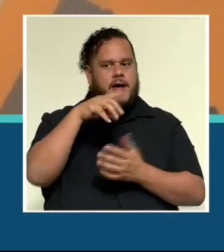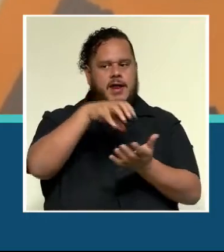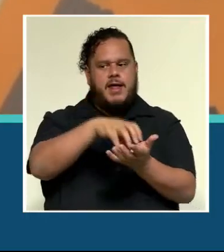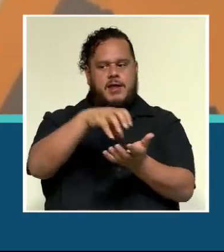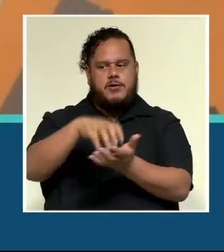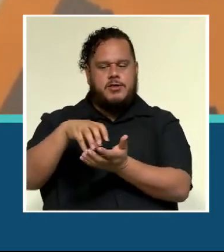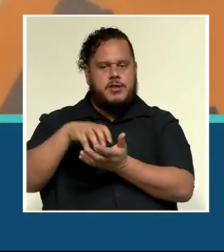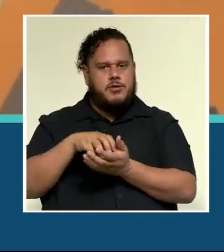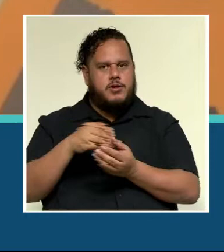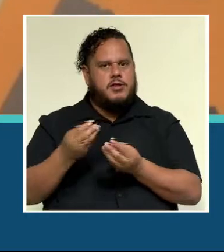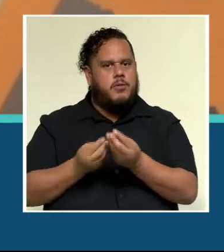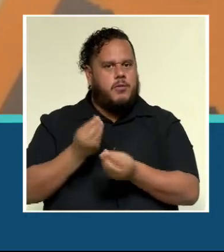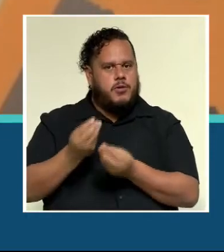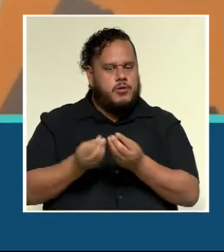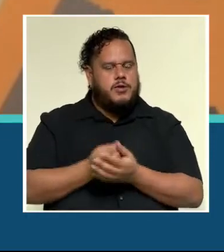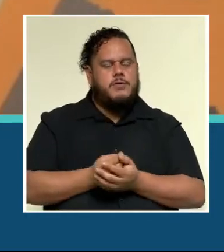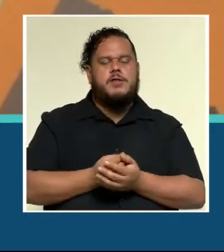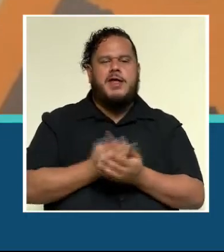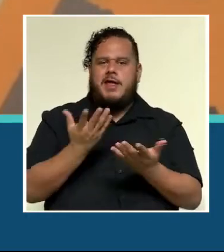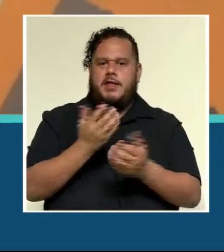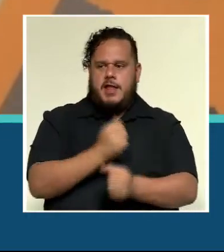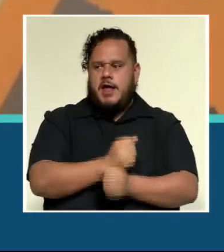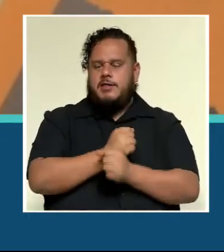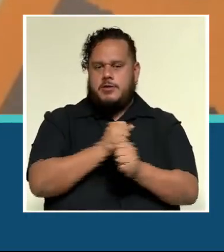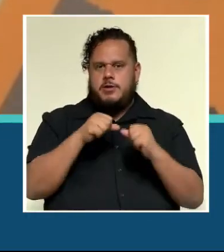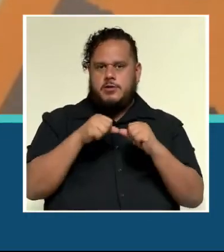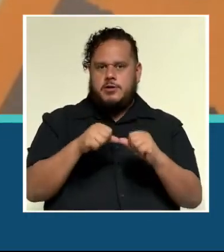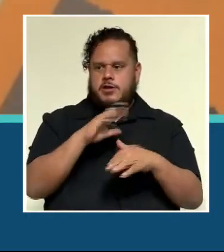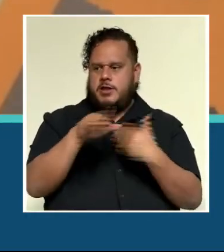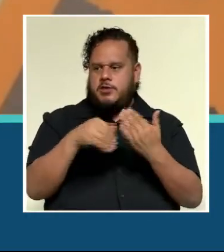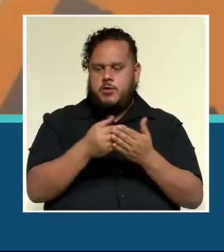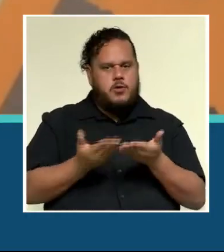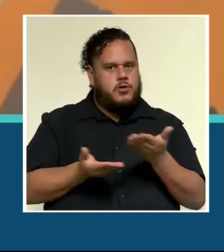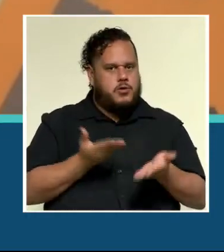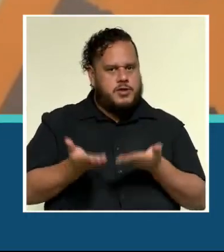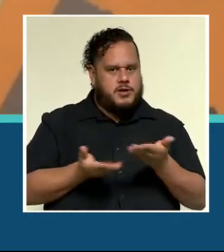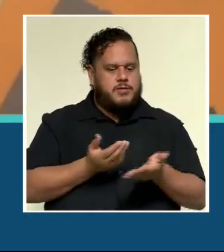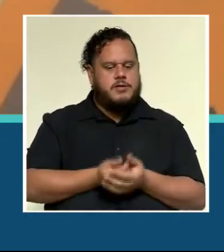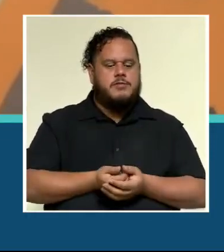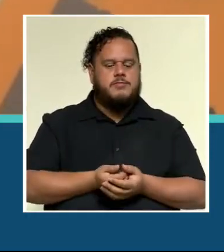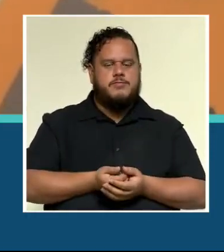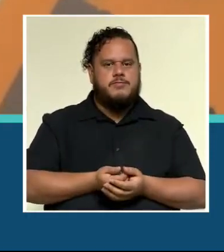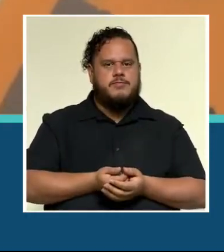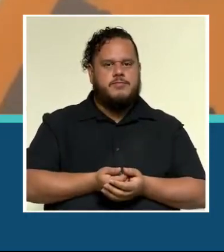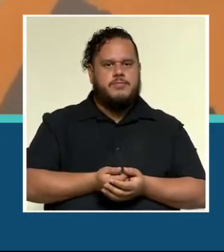productivos, que es asegurar la continuidad de los servicios. Es